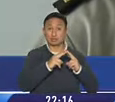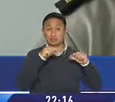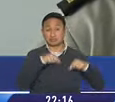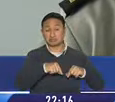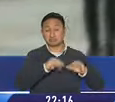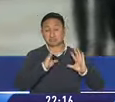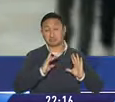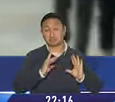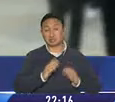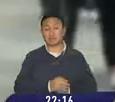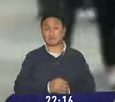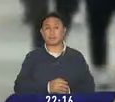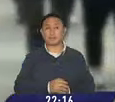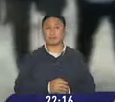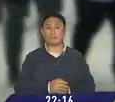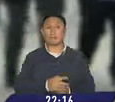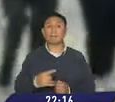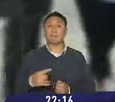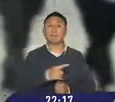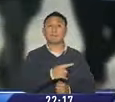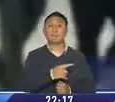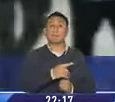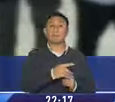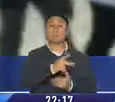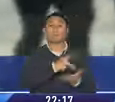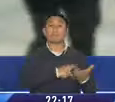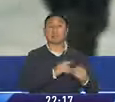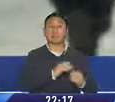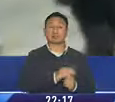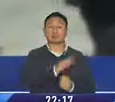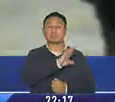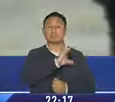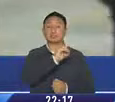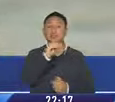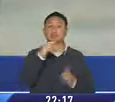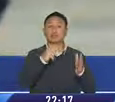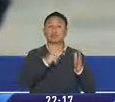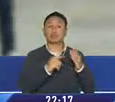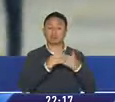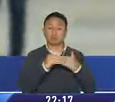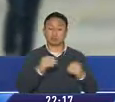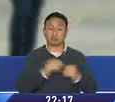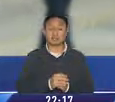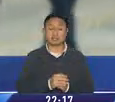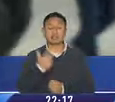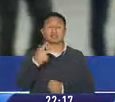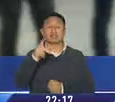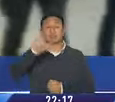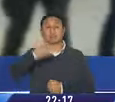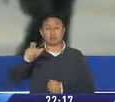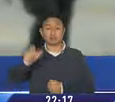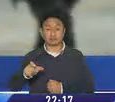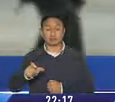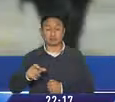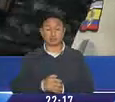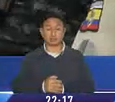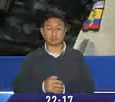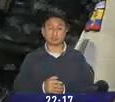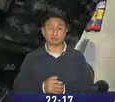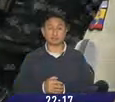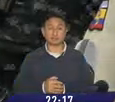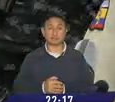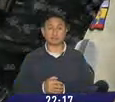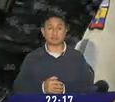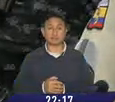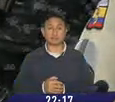aquí juntos. Por su rescate exigían el pago de $500,000. 3 personas, 2 ecuatorianas y un colombiano fueron detenidas. Indicios